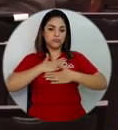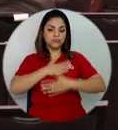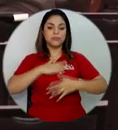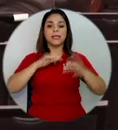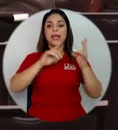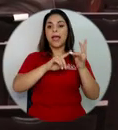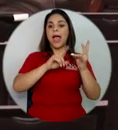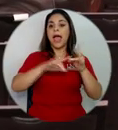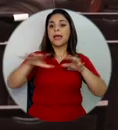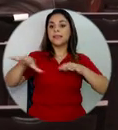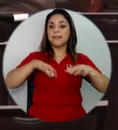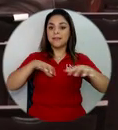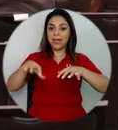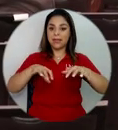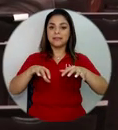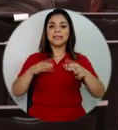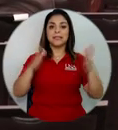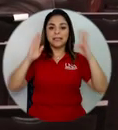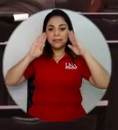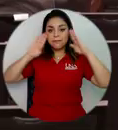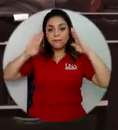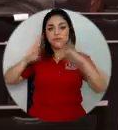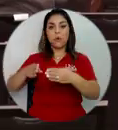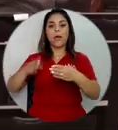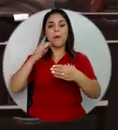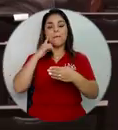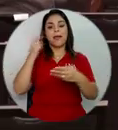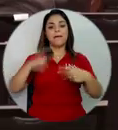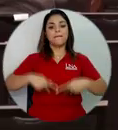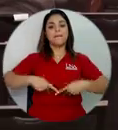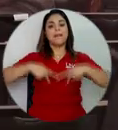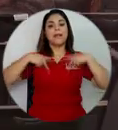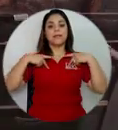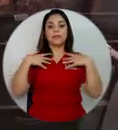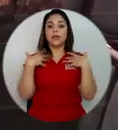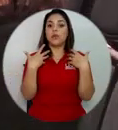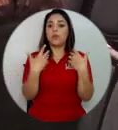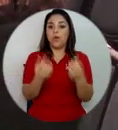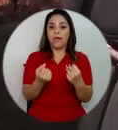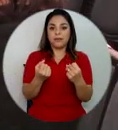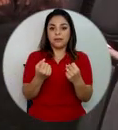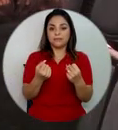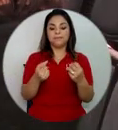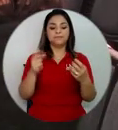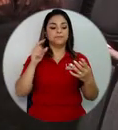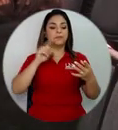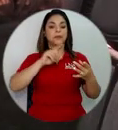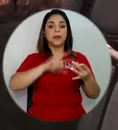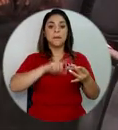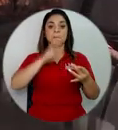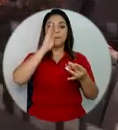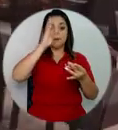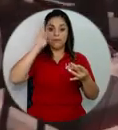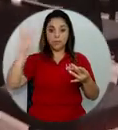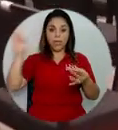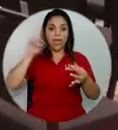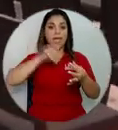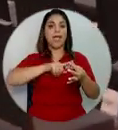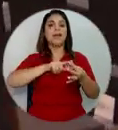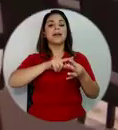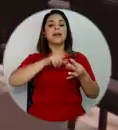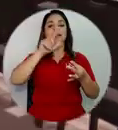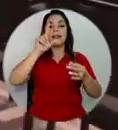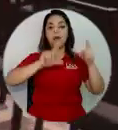recreativas, actividades que se enfocan en la construcción de estilos de vida saludables en el ámbito universitario,